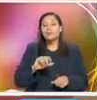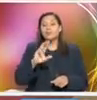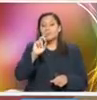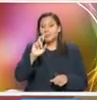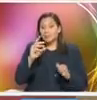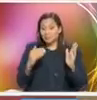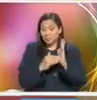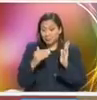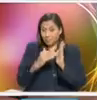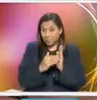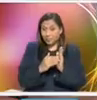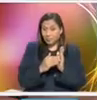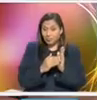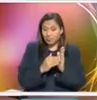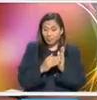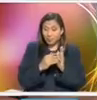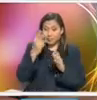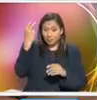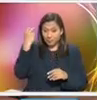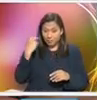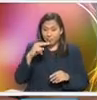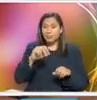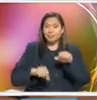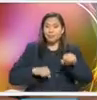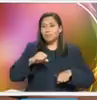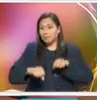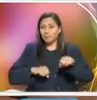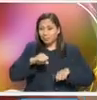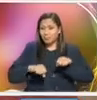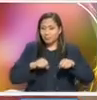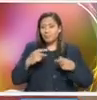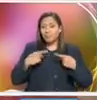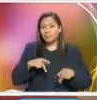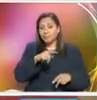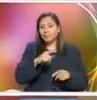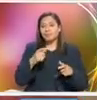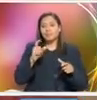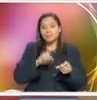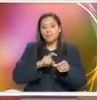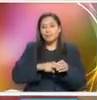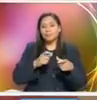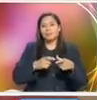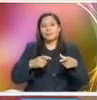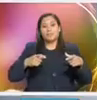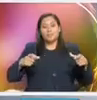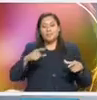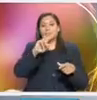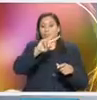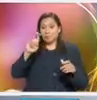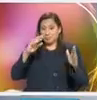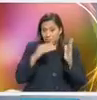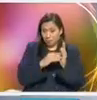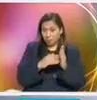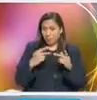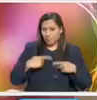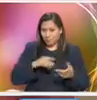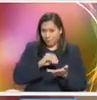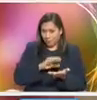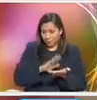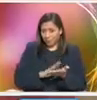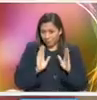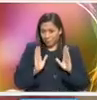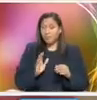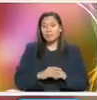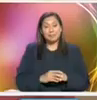de 30 millones de viajes ya realizados. La cantidad de usuarios va creciendo, hablamos ya de más de 200,000 usuarios registrados. Sí, la